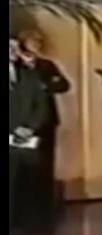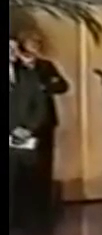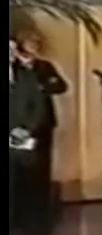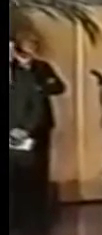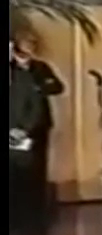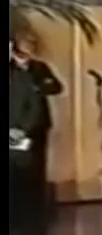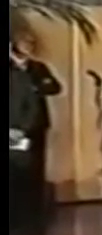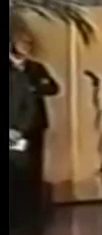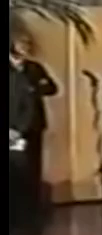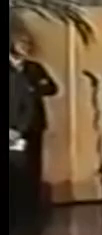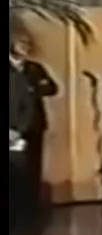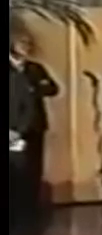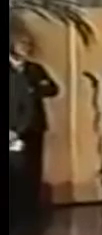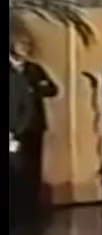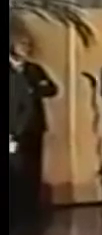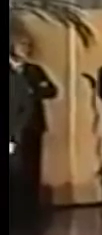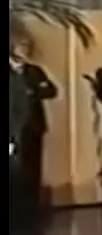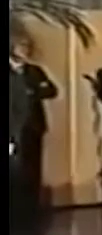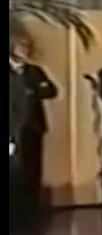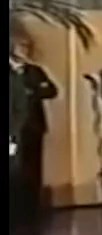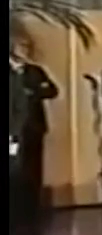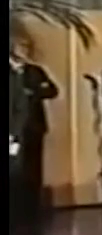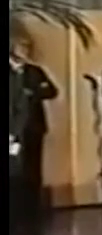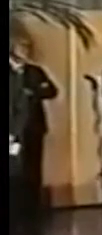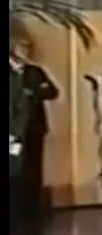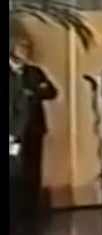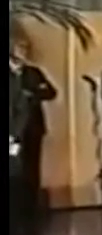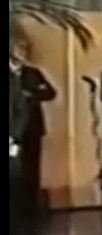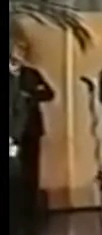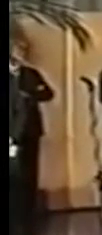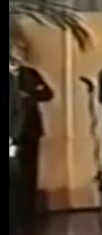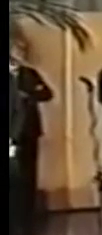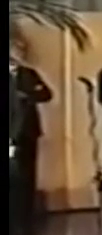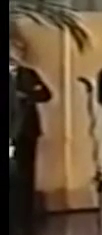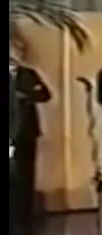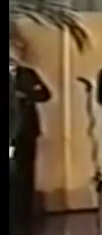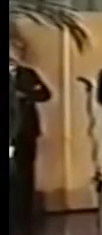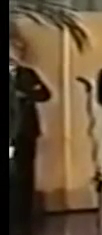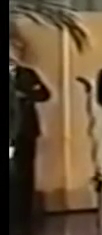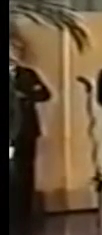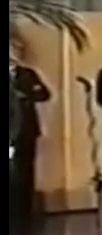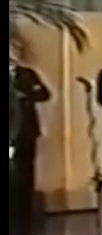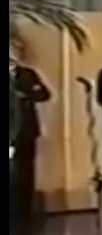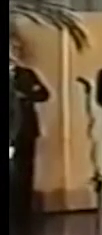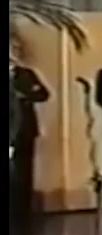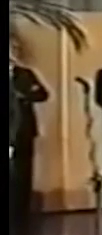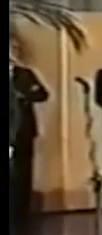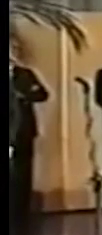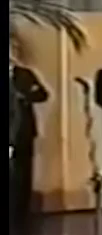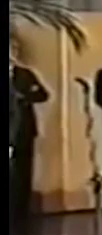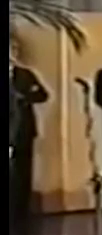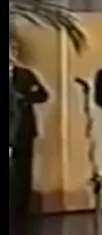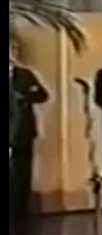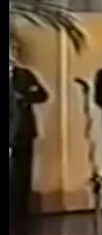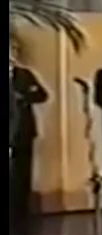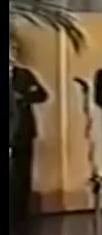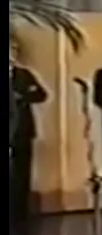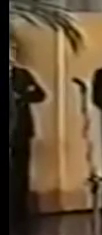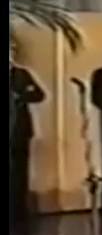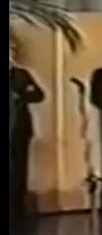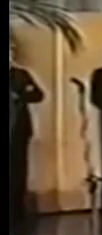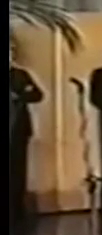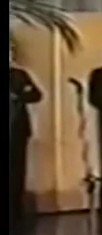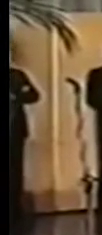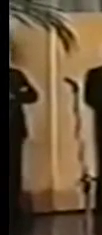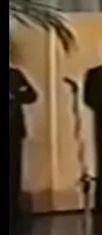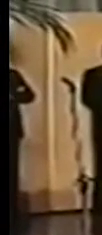como hemos planteado en nuestro país. Si hacemos aperturas y reformas que